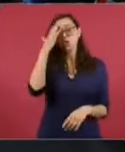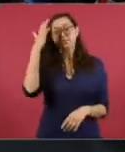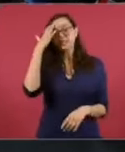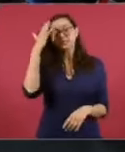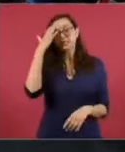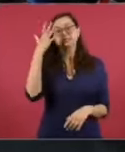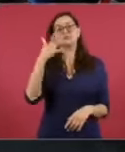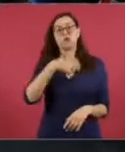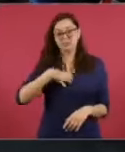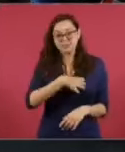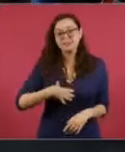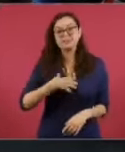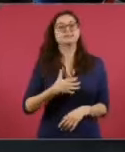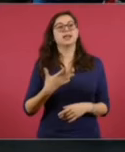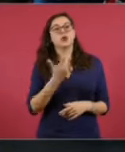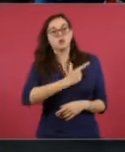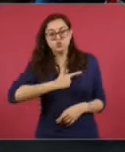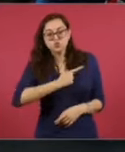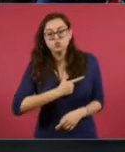esperanzada.